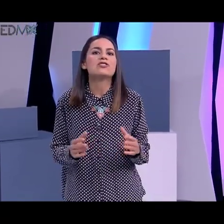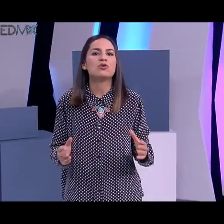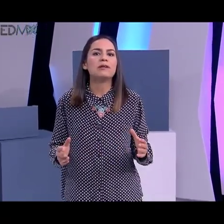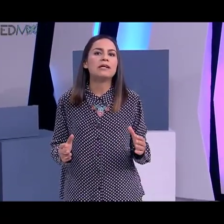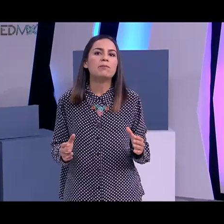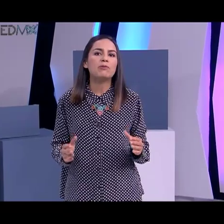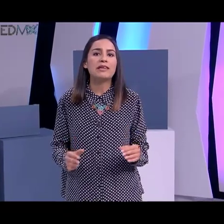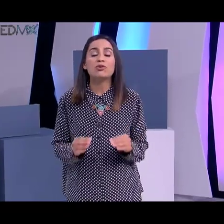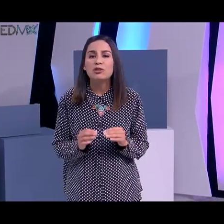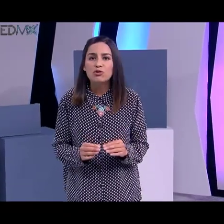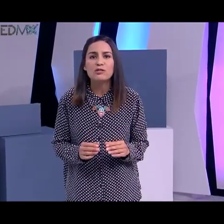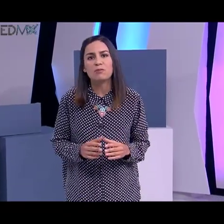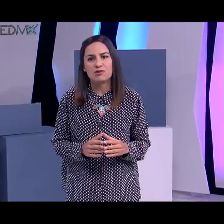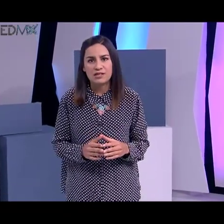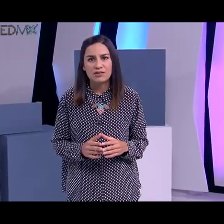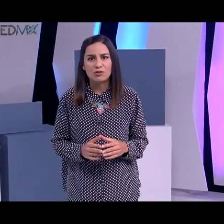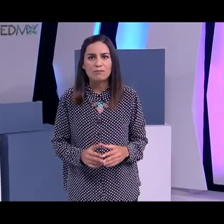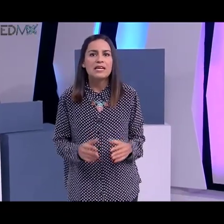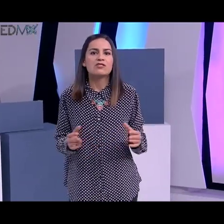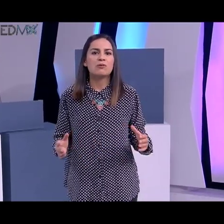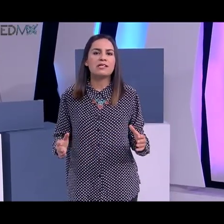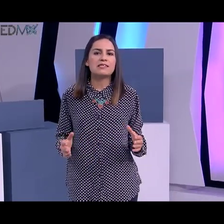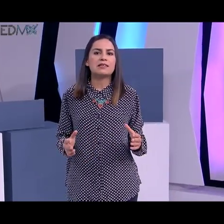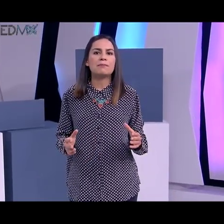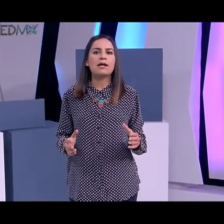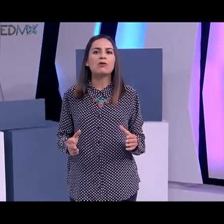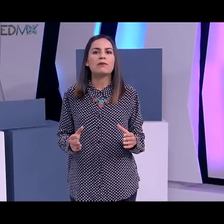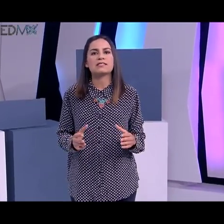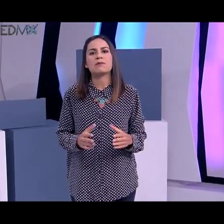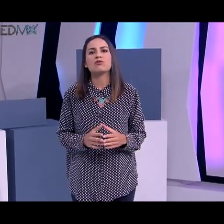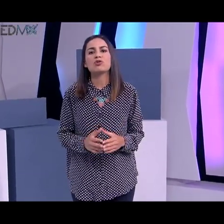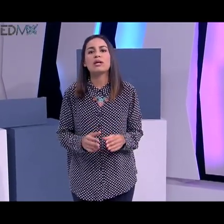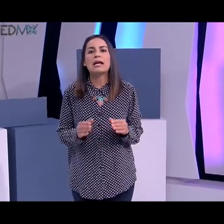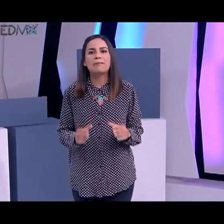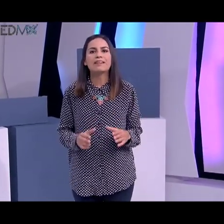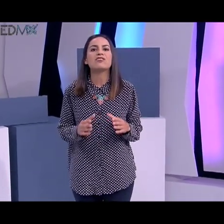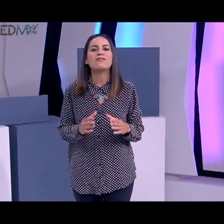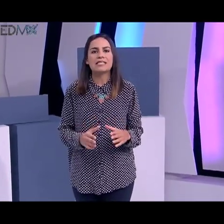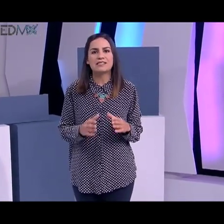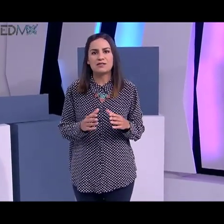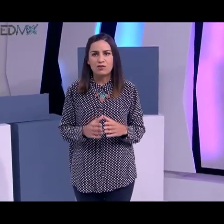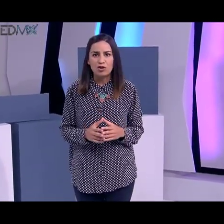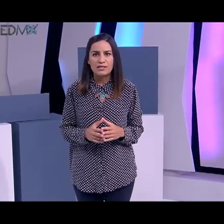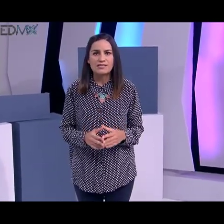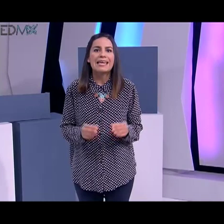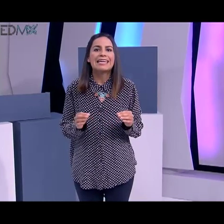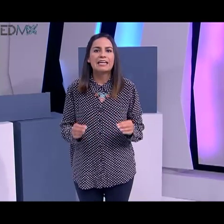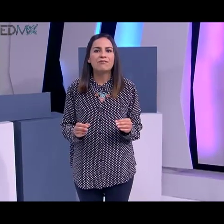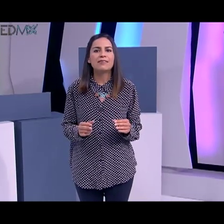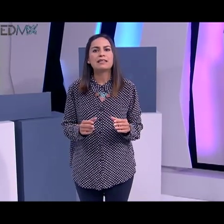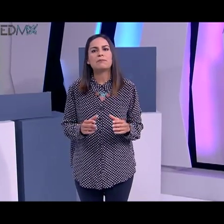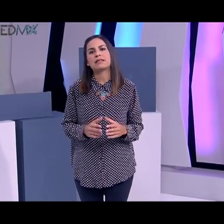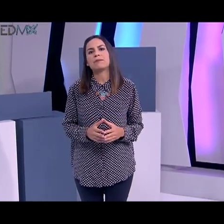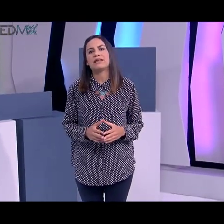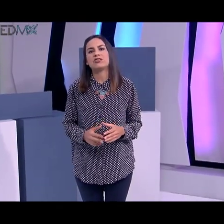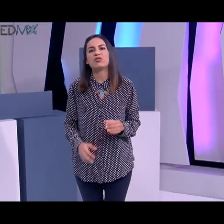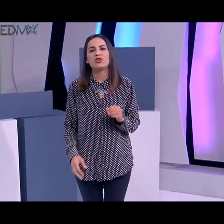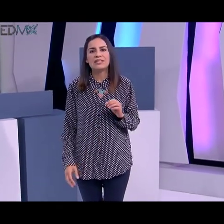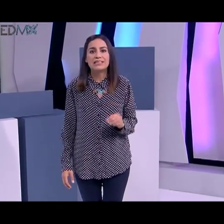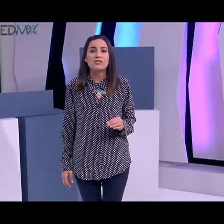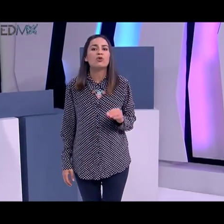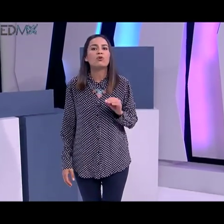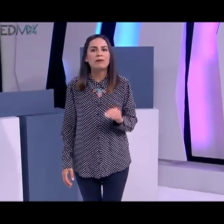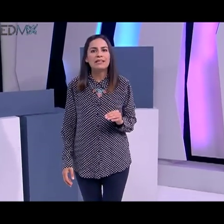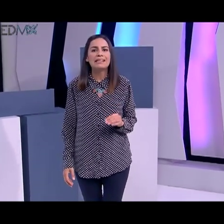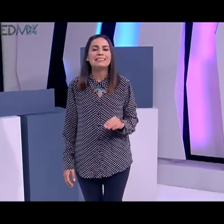superior se ubica en promedio en 12%. Sobre este tema conversamos con Alberto Vázquez Flores, jefe del Departamento